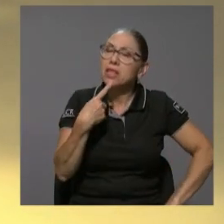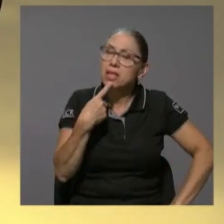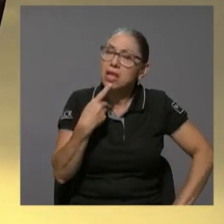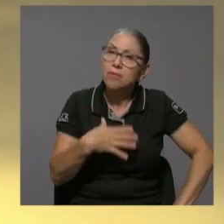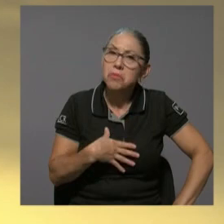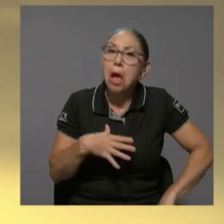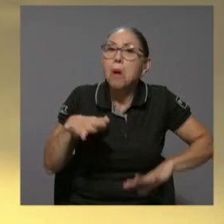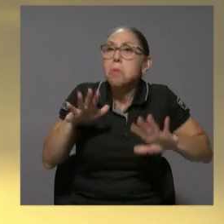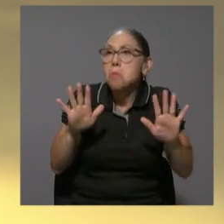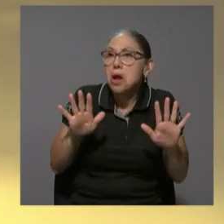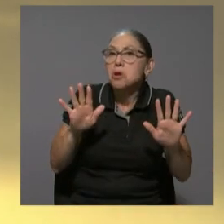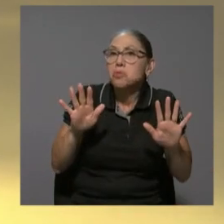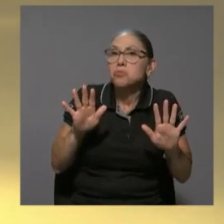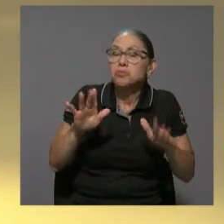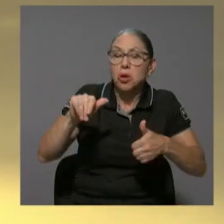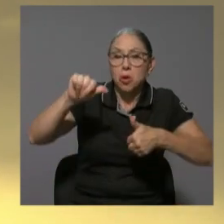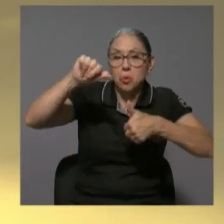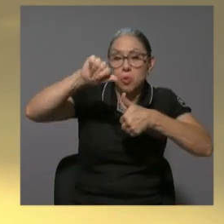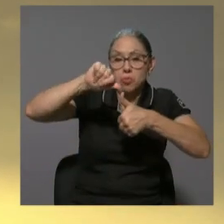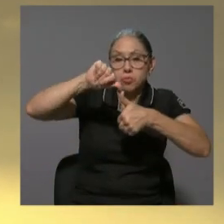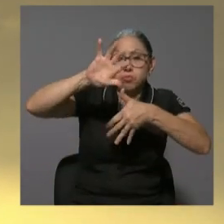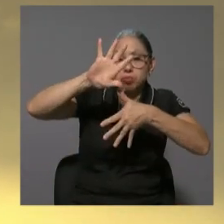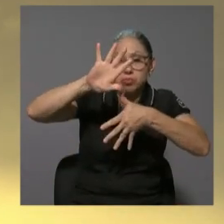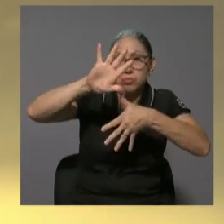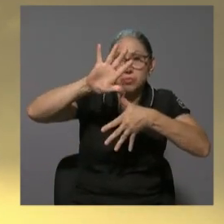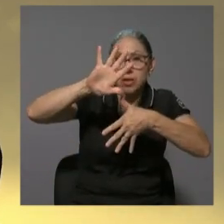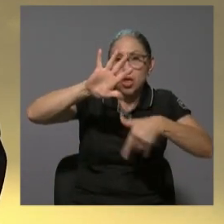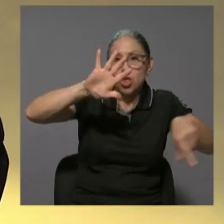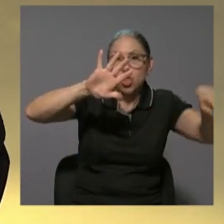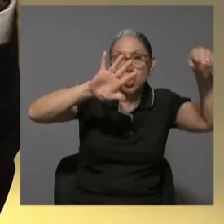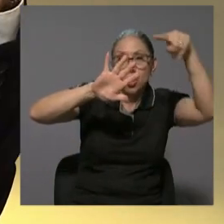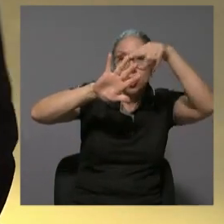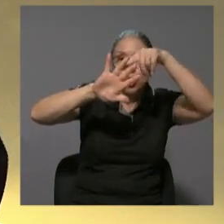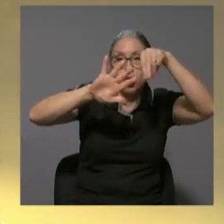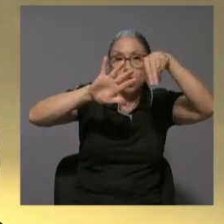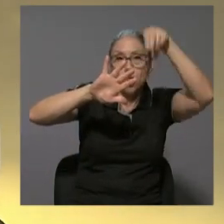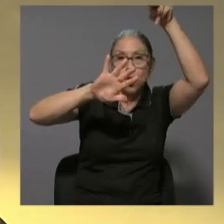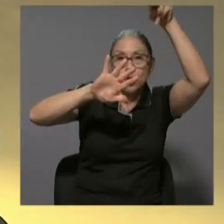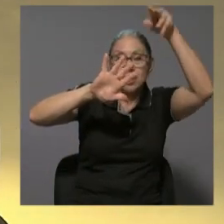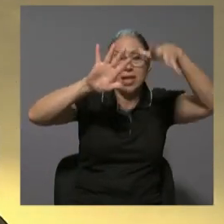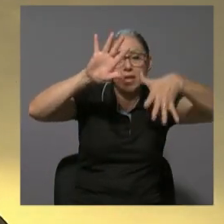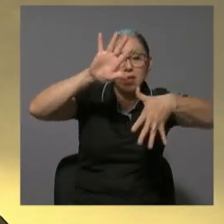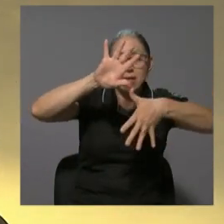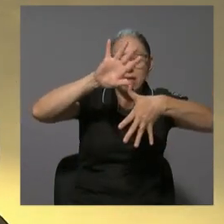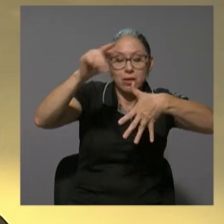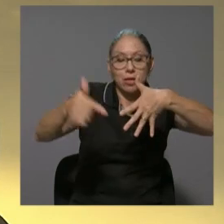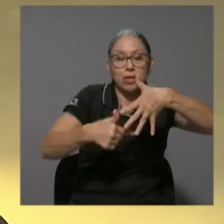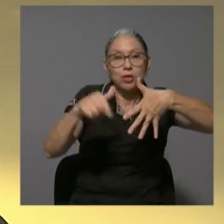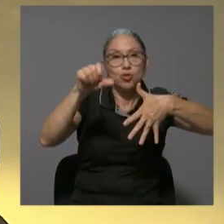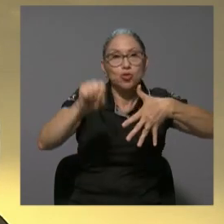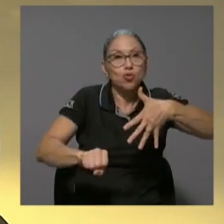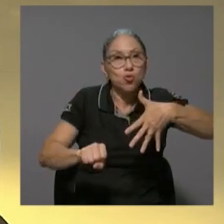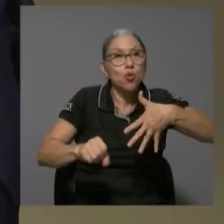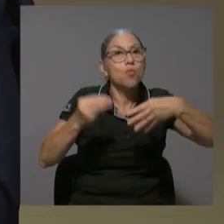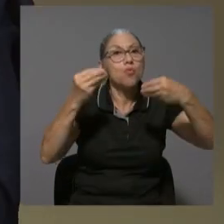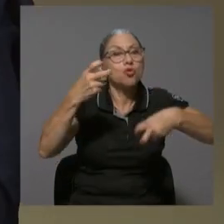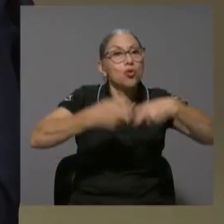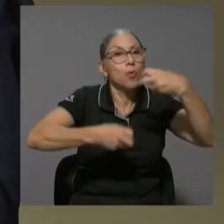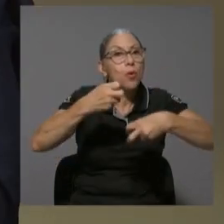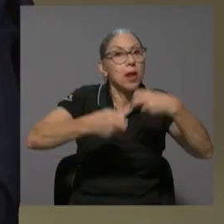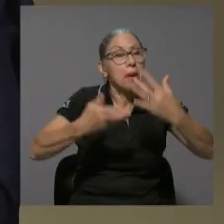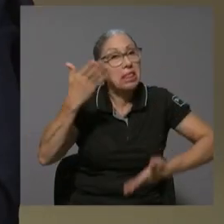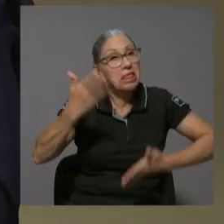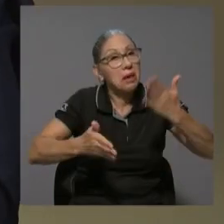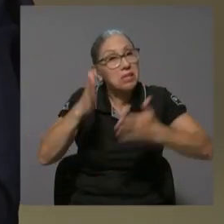del continente hay problemas y en el centro debe haber mucha claridad de mensaje. Bueno, el centro está tan